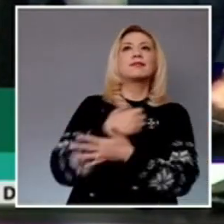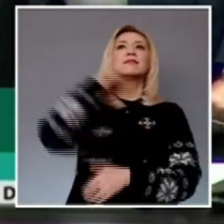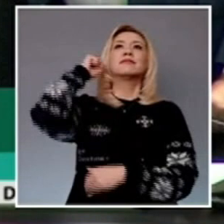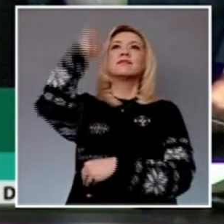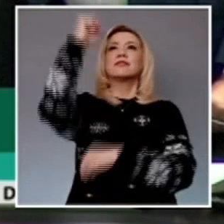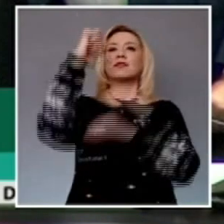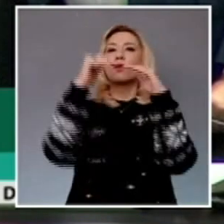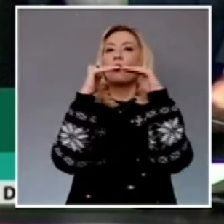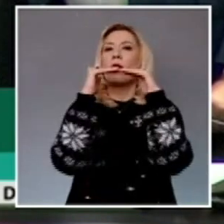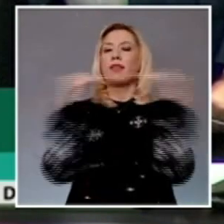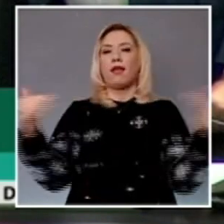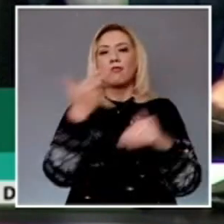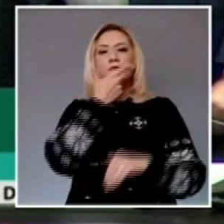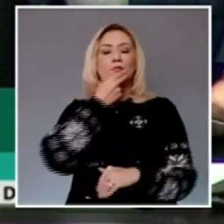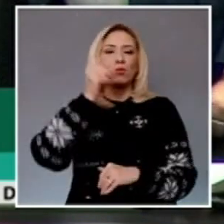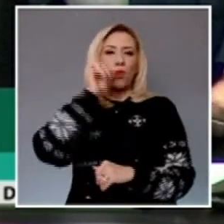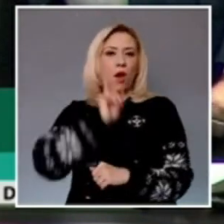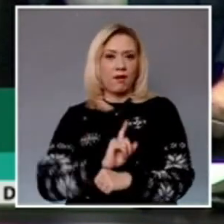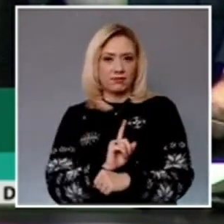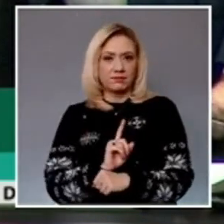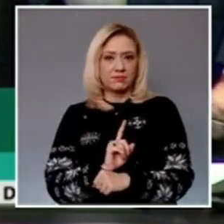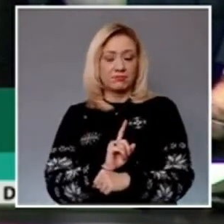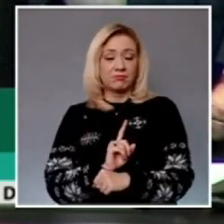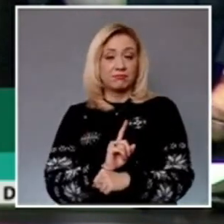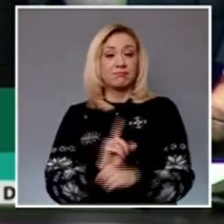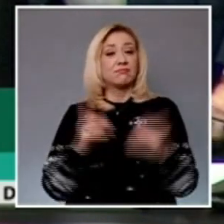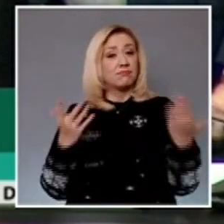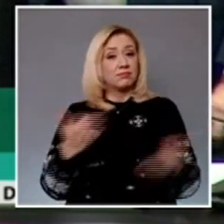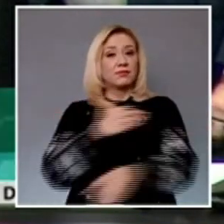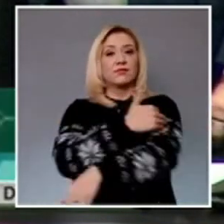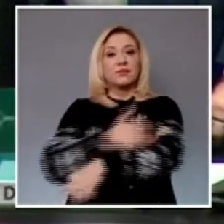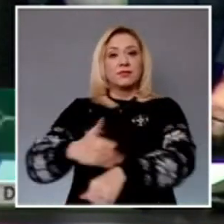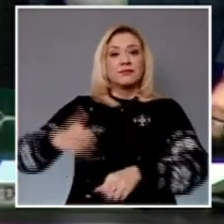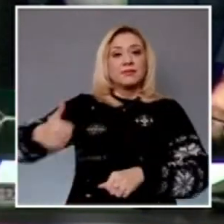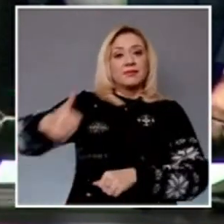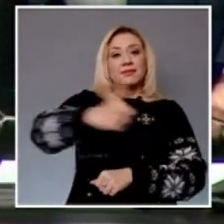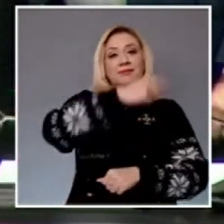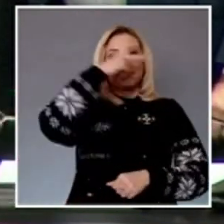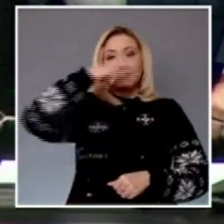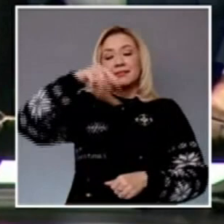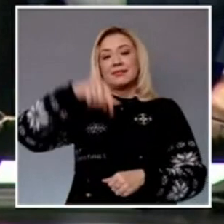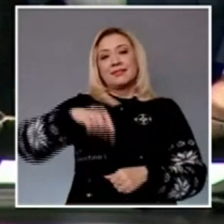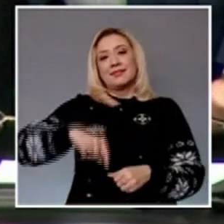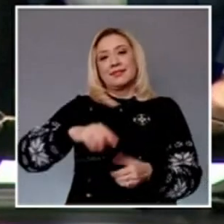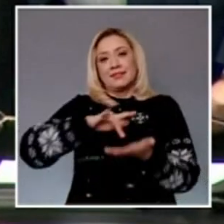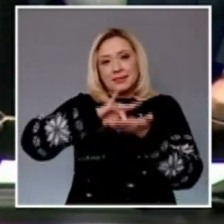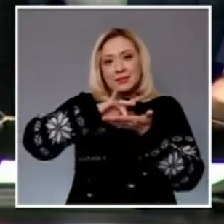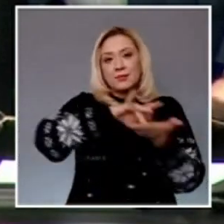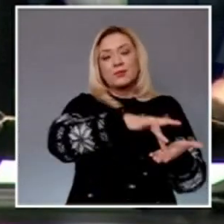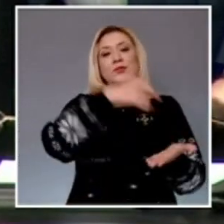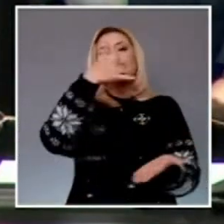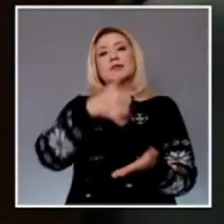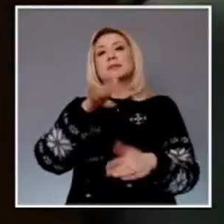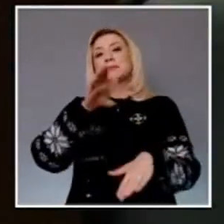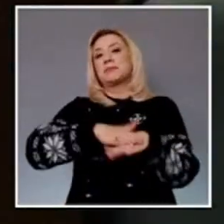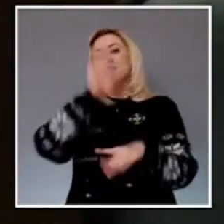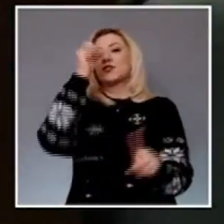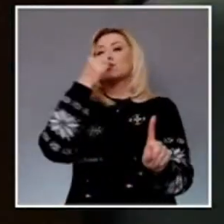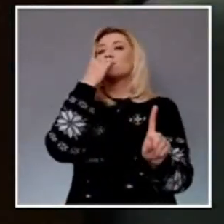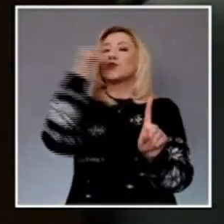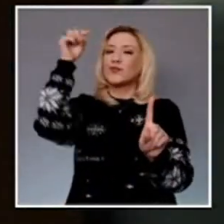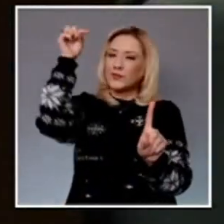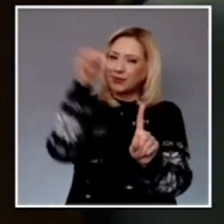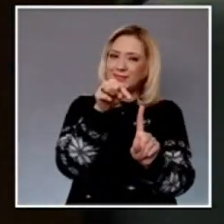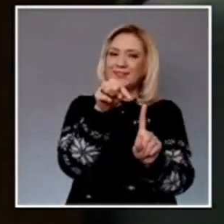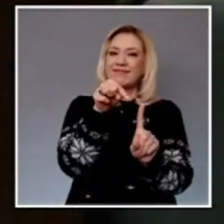sustantiva, en favor de las familias mexicanas y sobre todo en favor de la niñez. Es